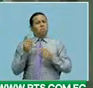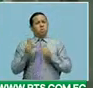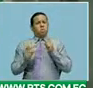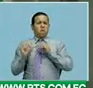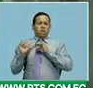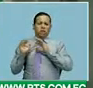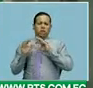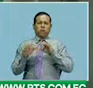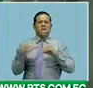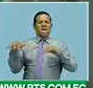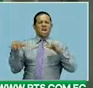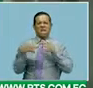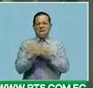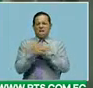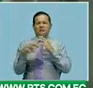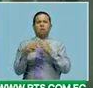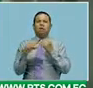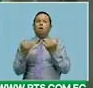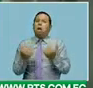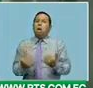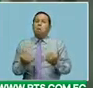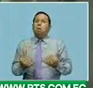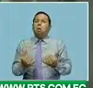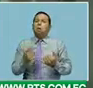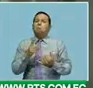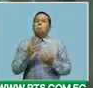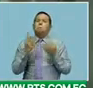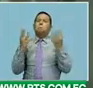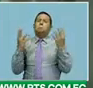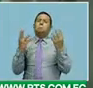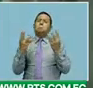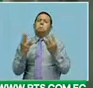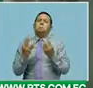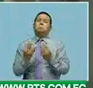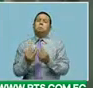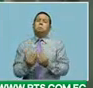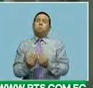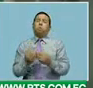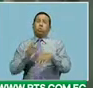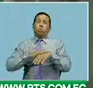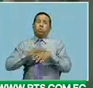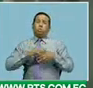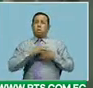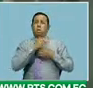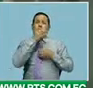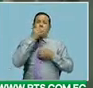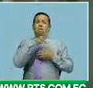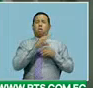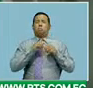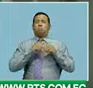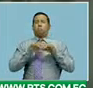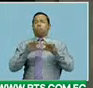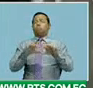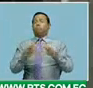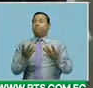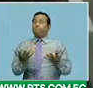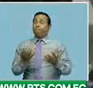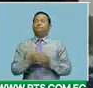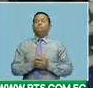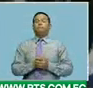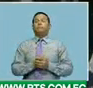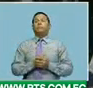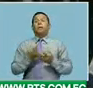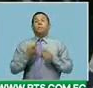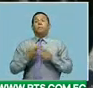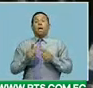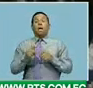se puede ni caminar, pero ahora por esta enfermedad que estamos, la gente no, casi no ha venido. Sin embargo, la